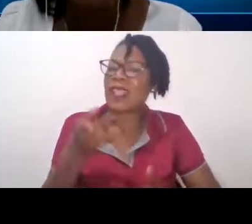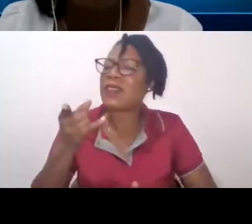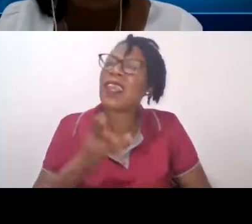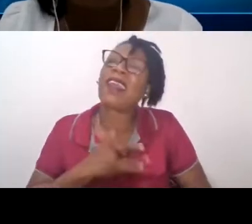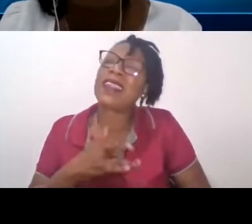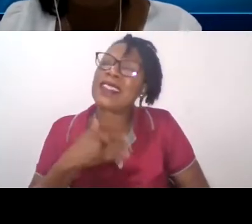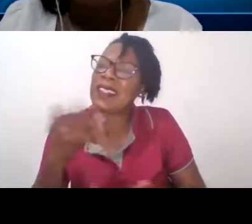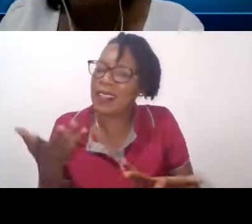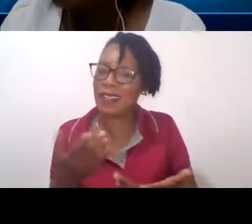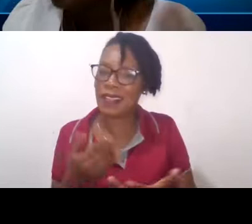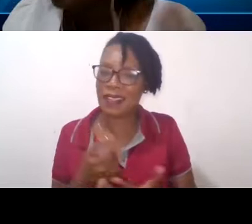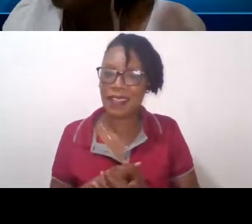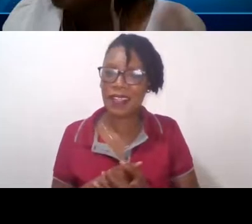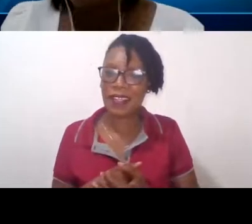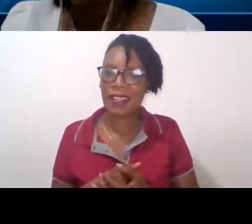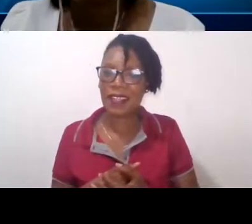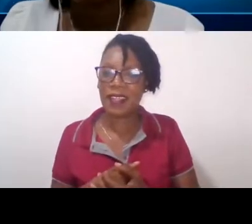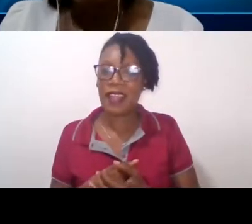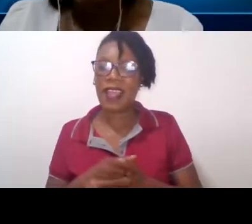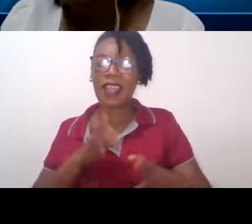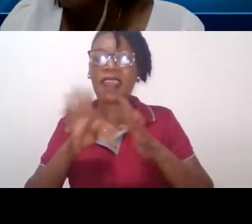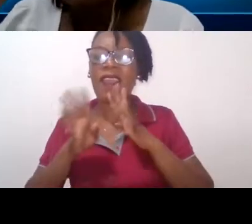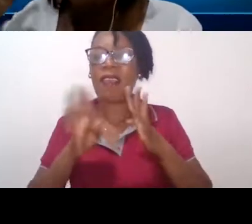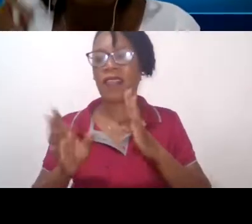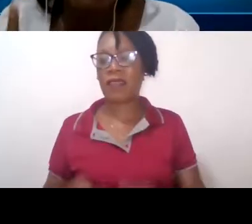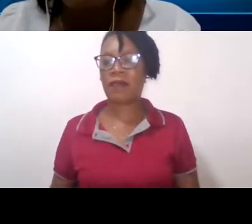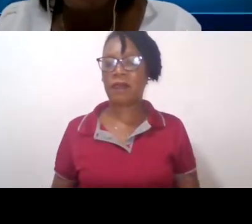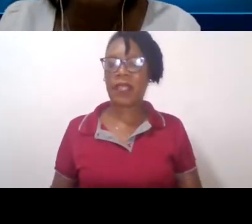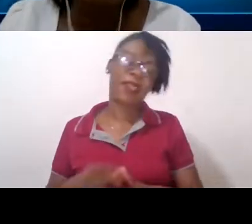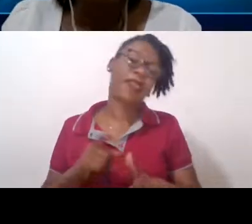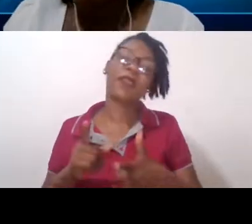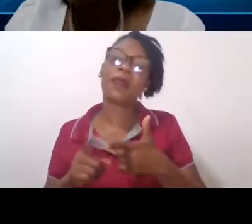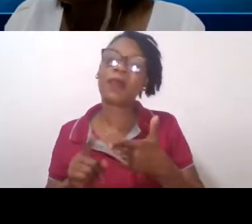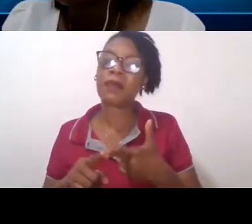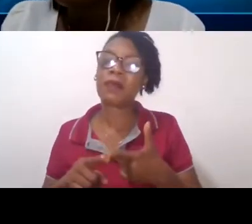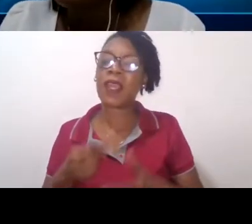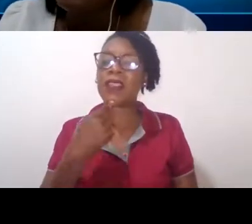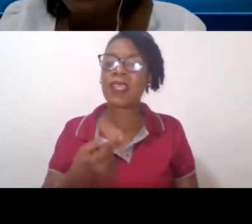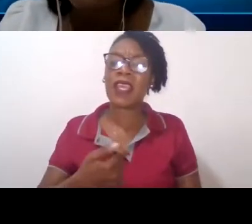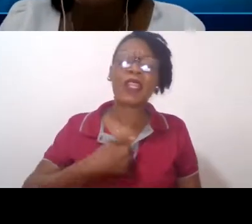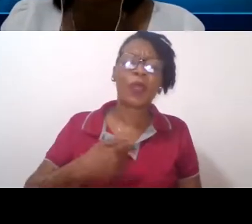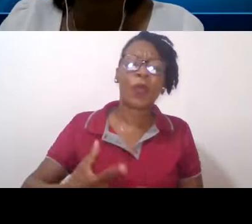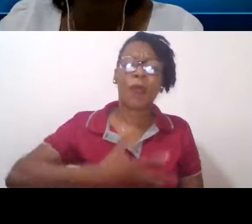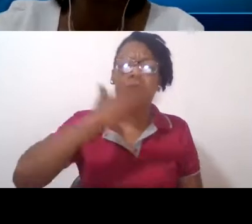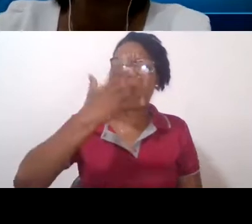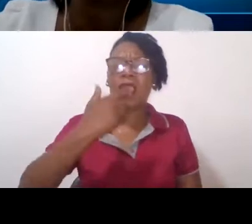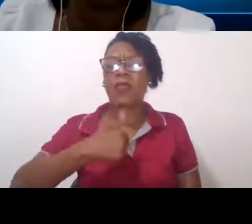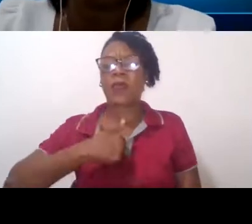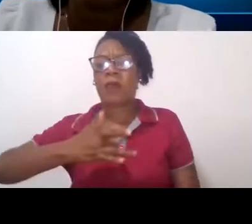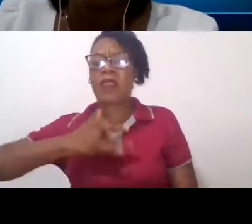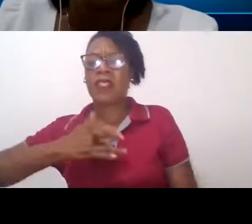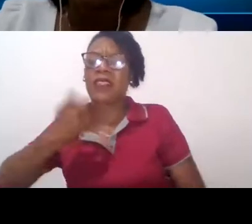siente en ese momento. Y que hablen. Entonces van a decir, sí, yo me enojé, y yo me sentí triste. Eso va a